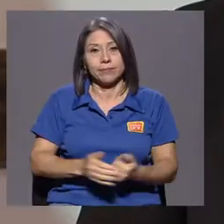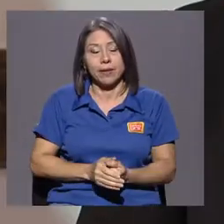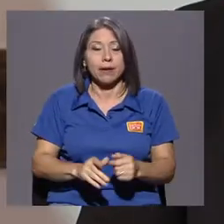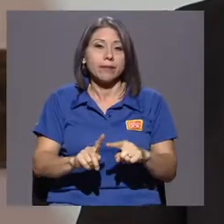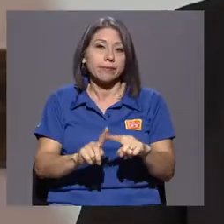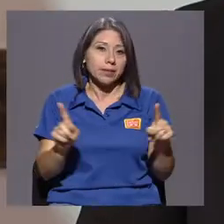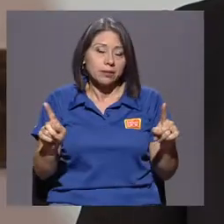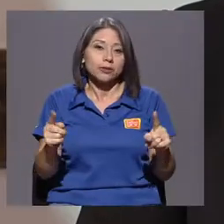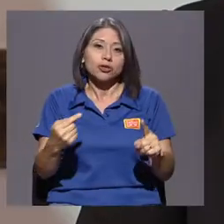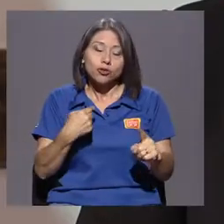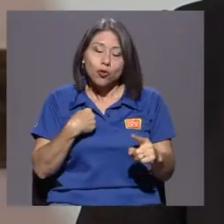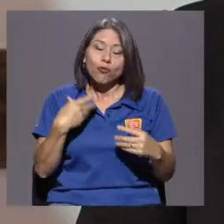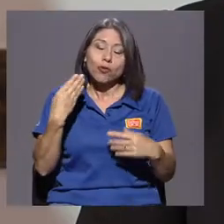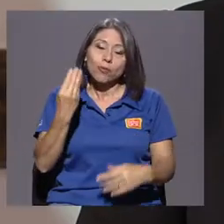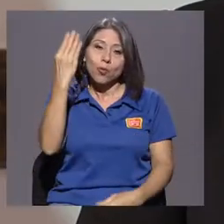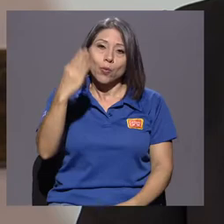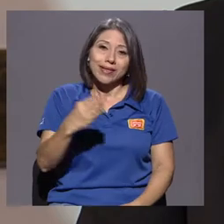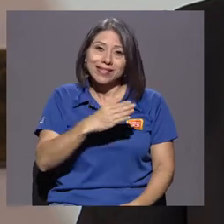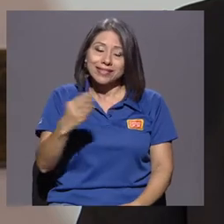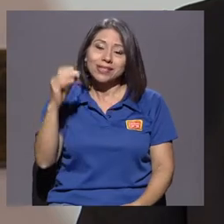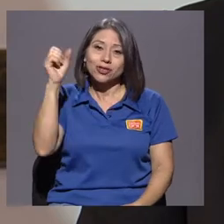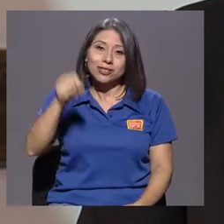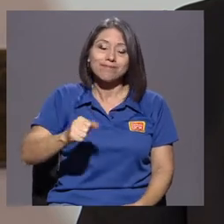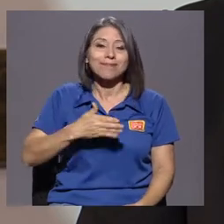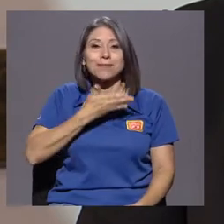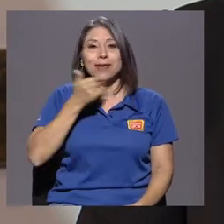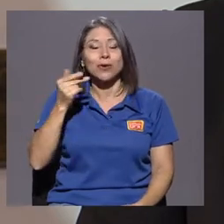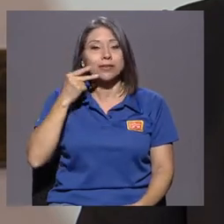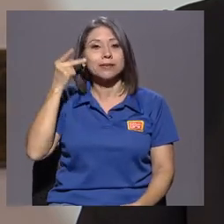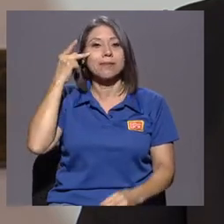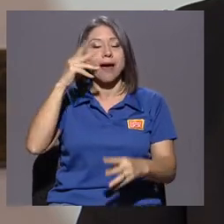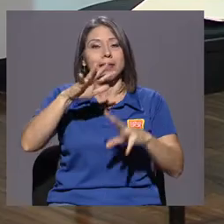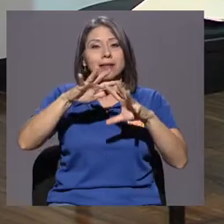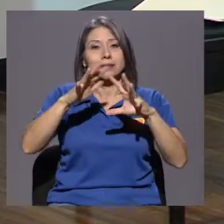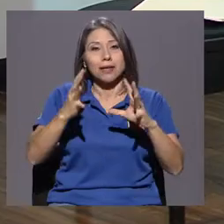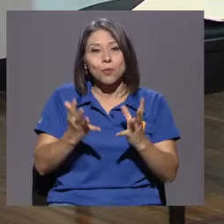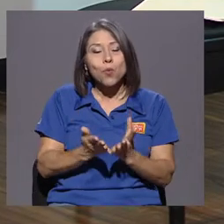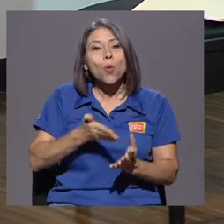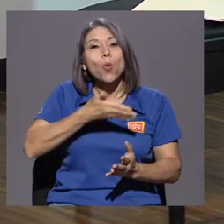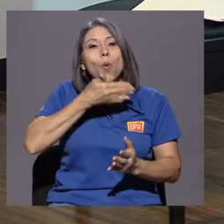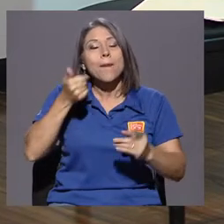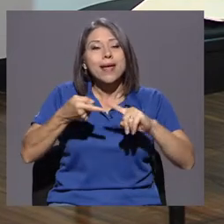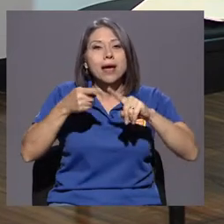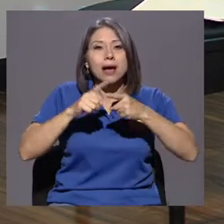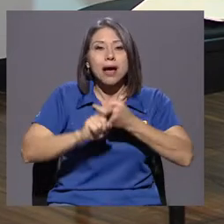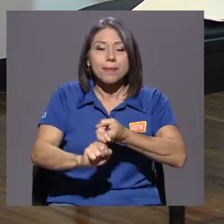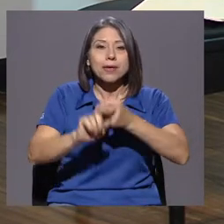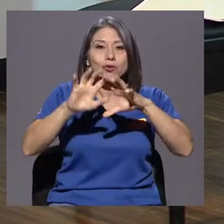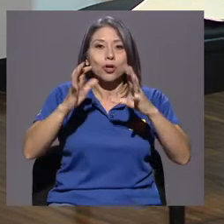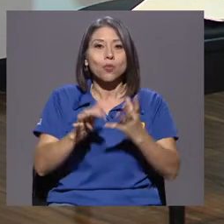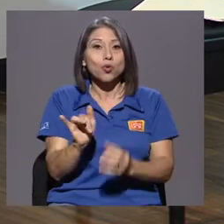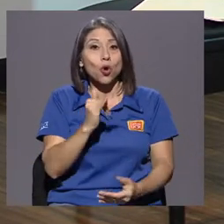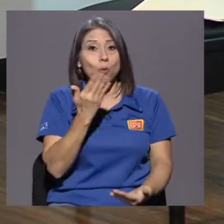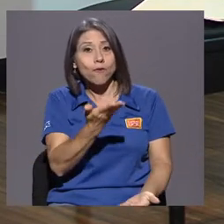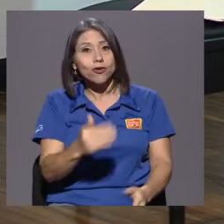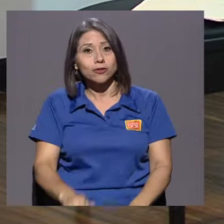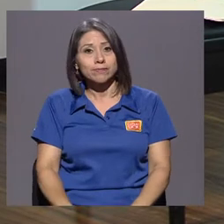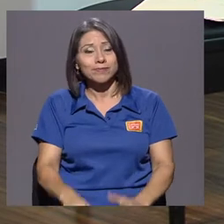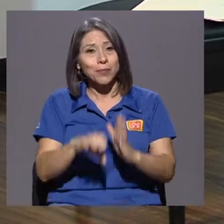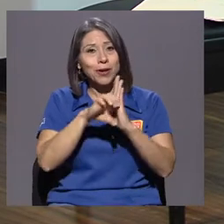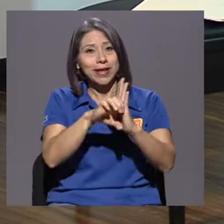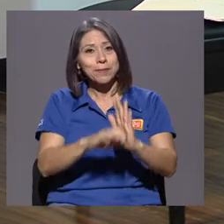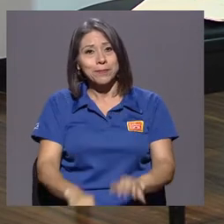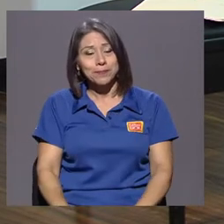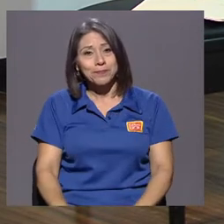pero pero fui muy bendecidos y los mejores padres del mundo mejores amigos del mundo como vos por